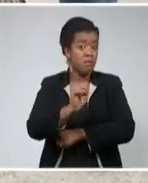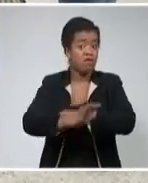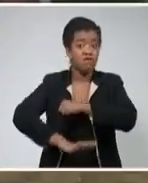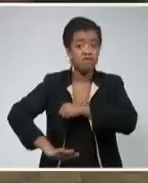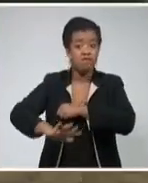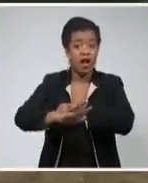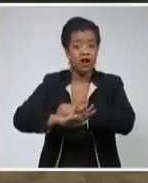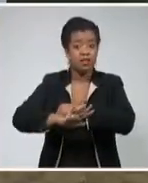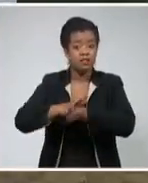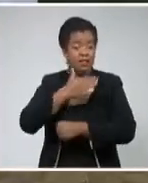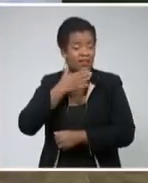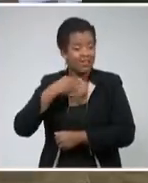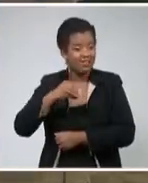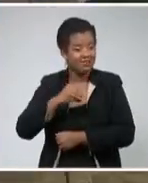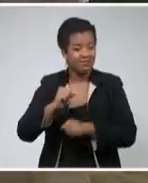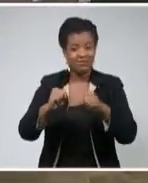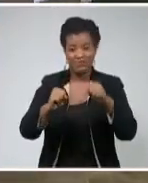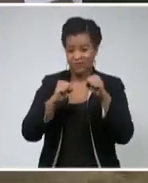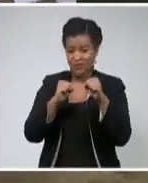y acero.